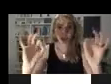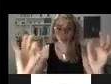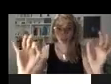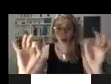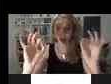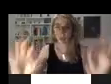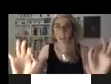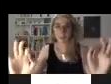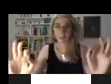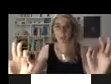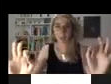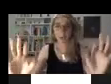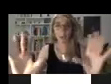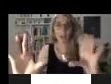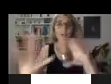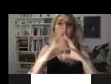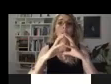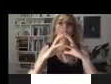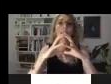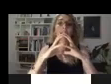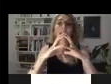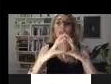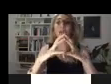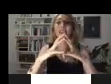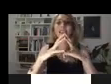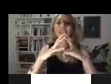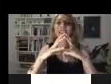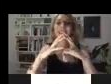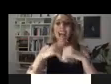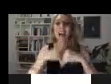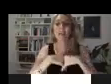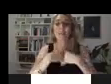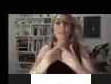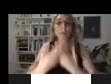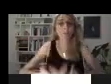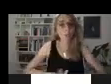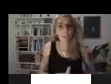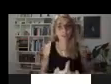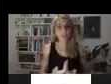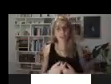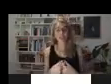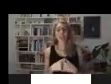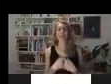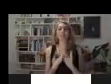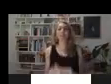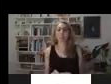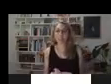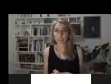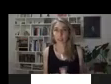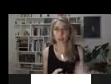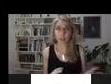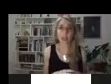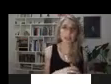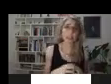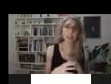Con esta cierro y pasamos a la ronda de preguntas. Hay una tendencia muy importante dentro